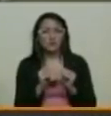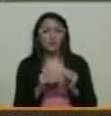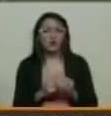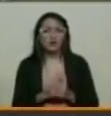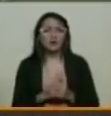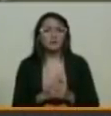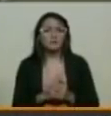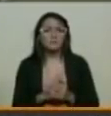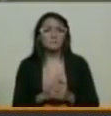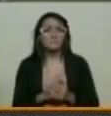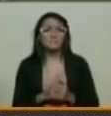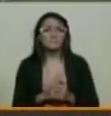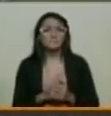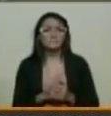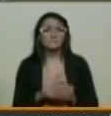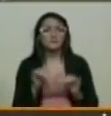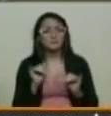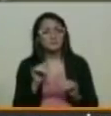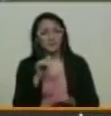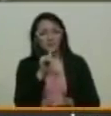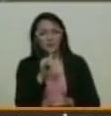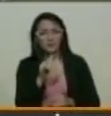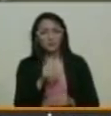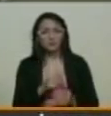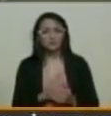el mismo formato, las mismas denuncias,